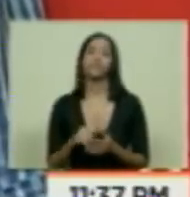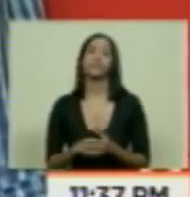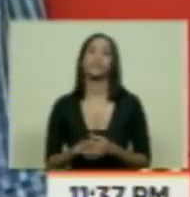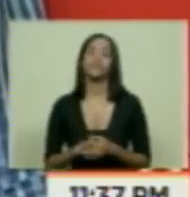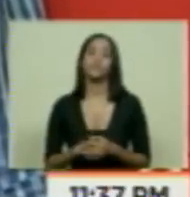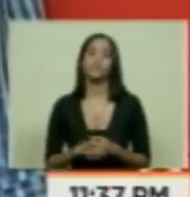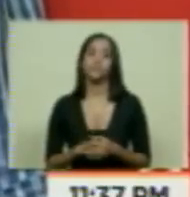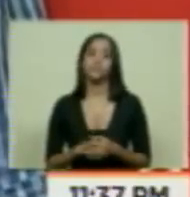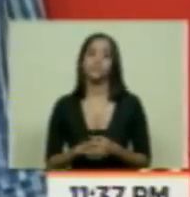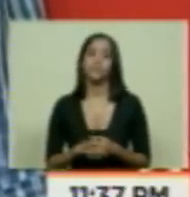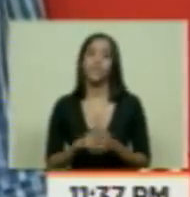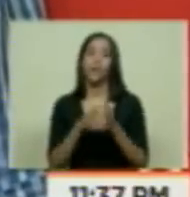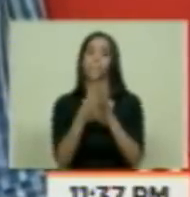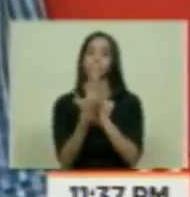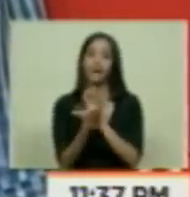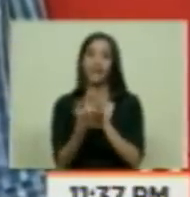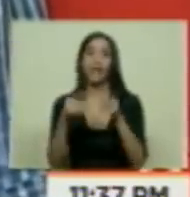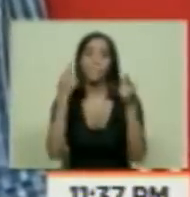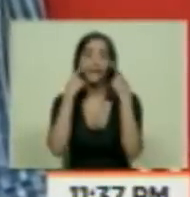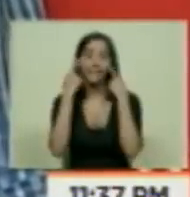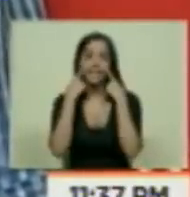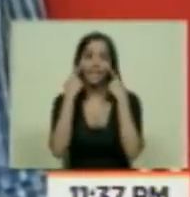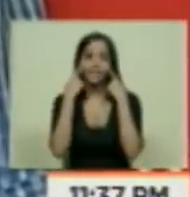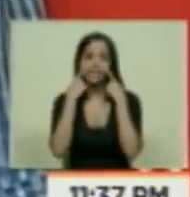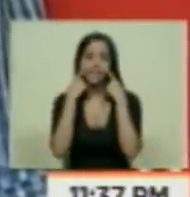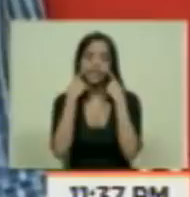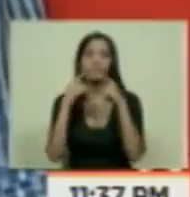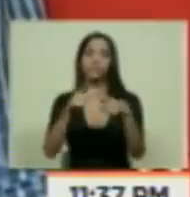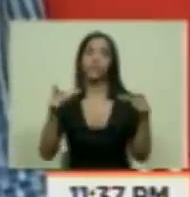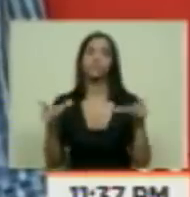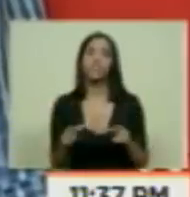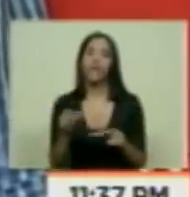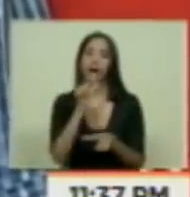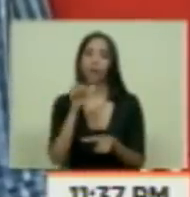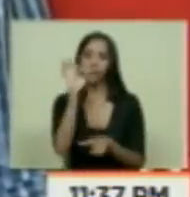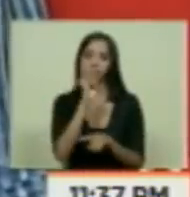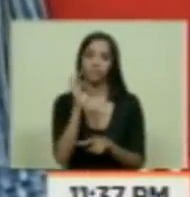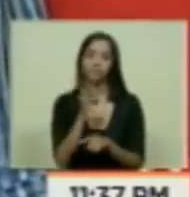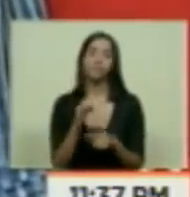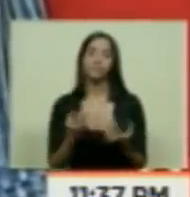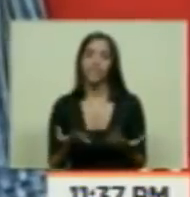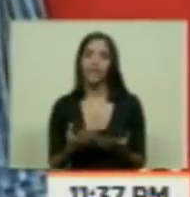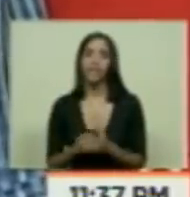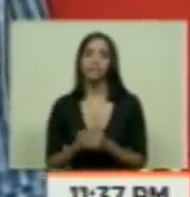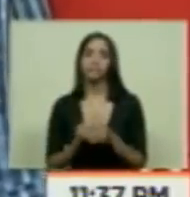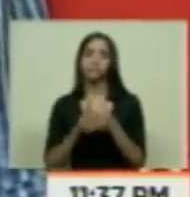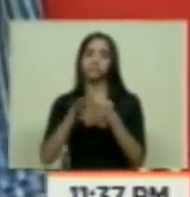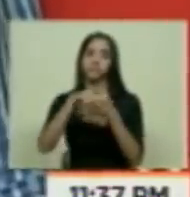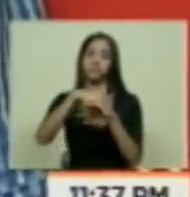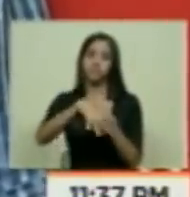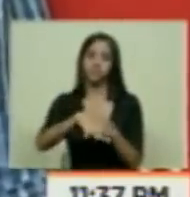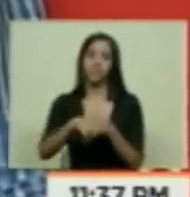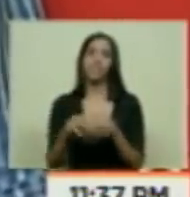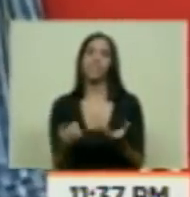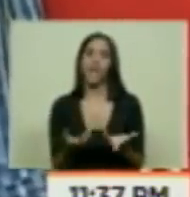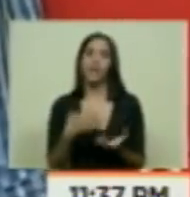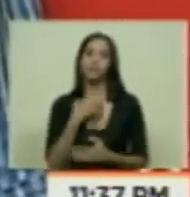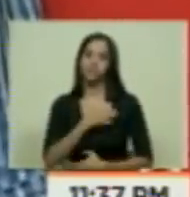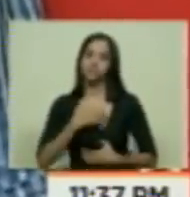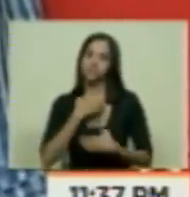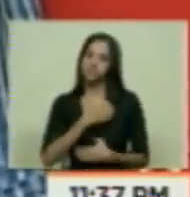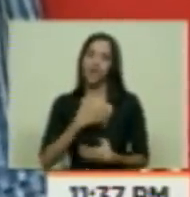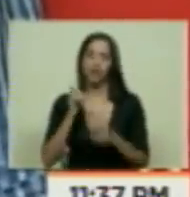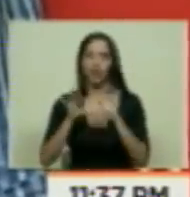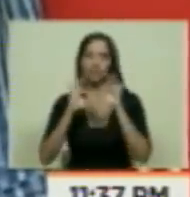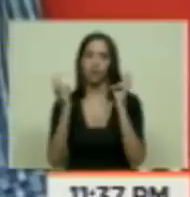Girardot, barrio de la Guacatar, pendiente. Situación de aguas servidas que se están desbordando y hay molestia en algunas